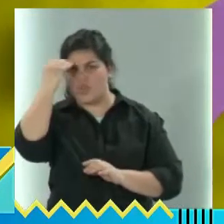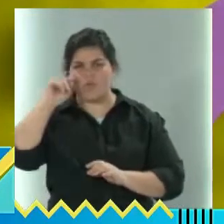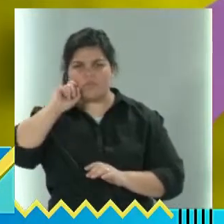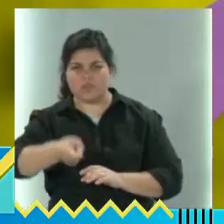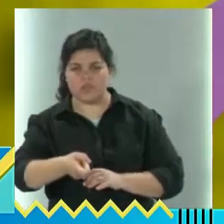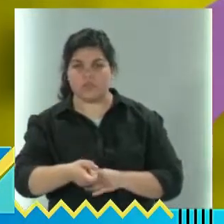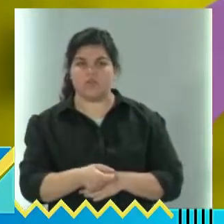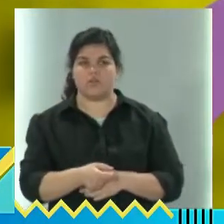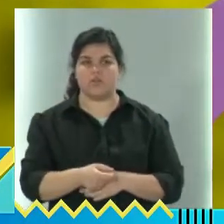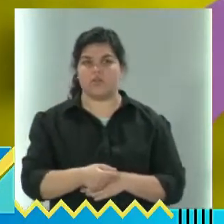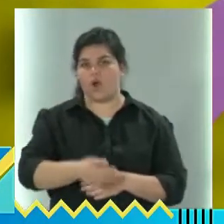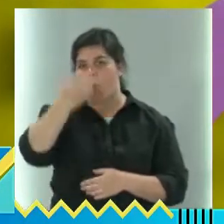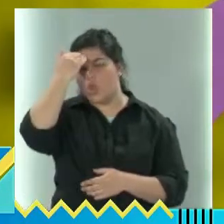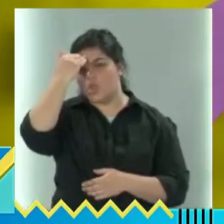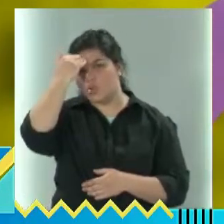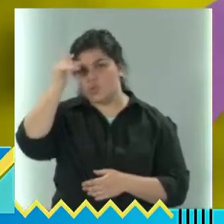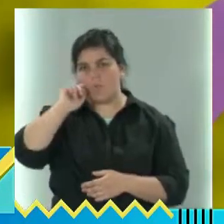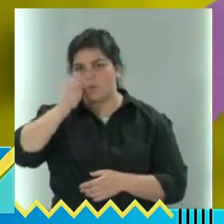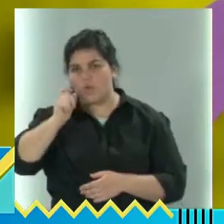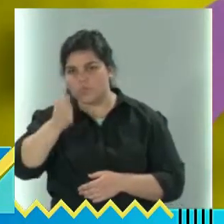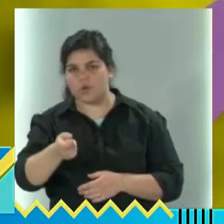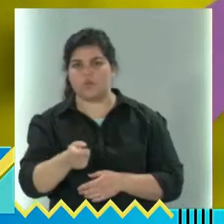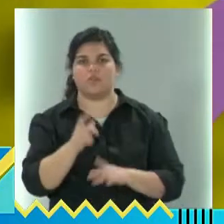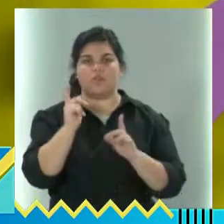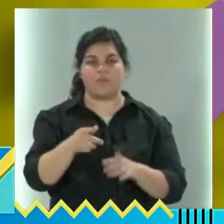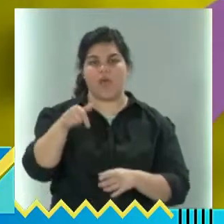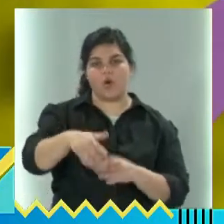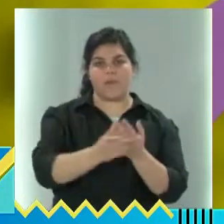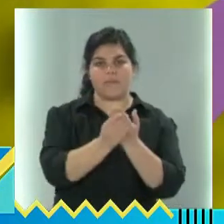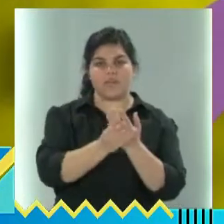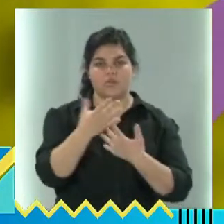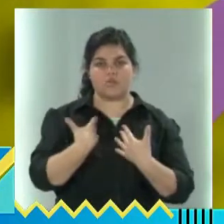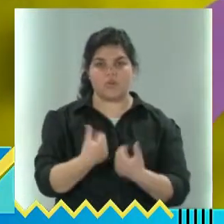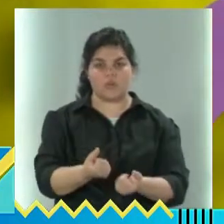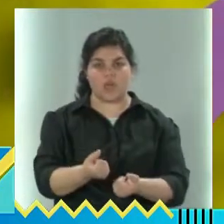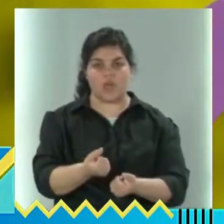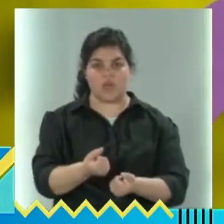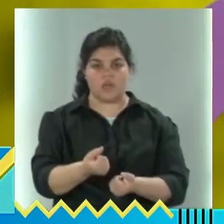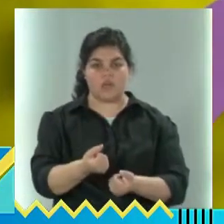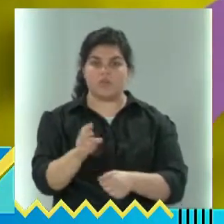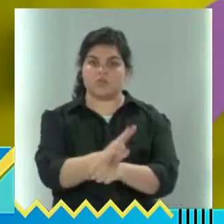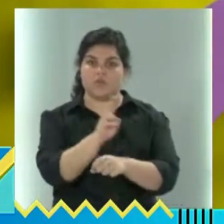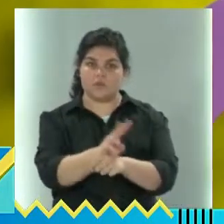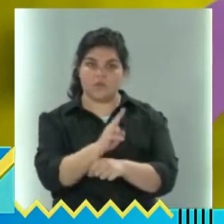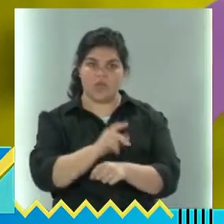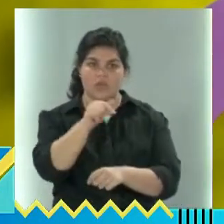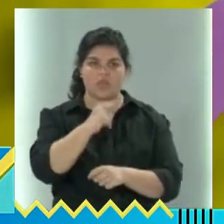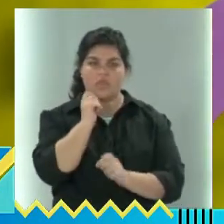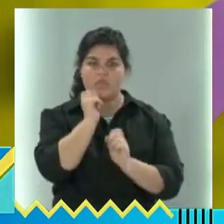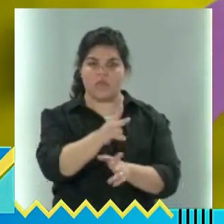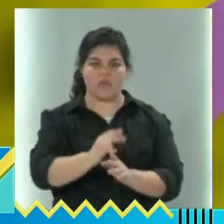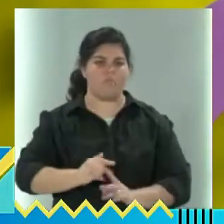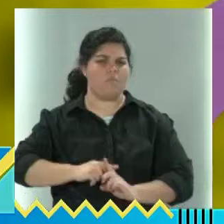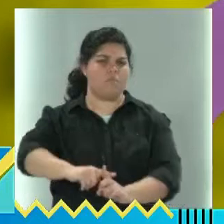sí, que avanza contra normas constitucionales, y a la vez, por ejemplo, hoy el ministro de Seguridad, Gianni Benier, diciendo que es altamente progresista desde